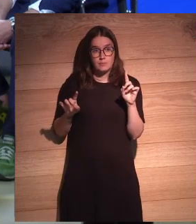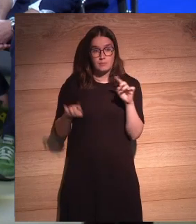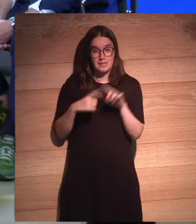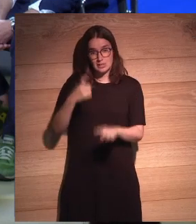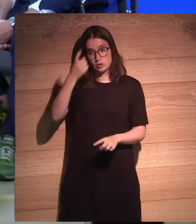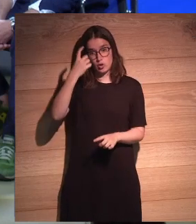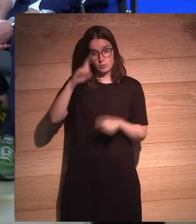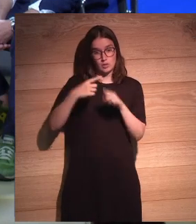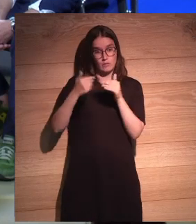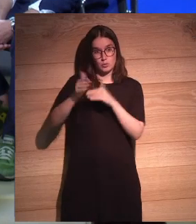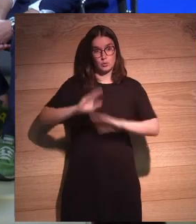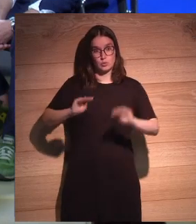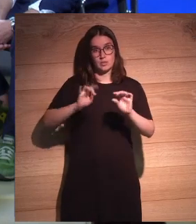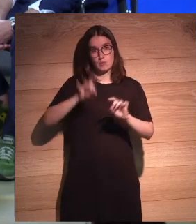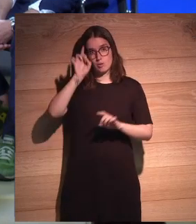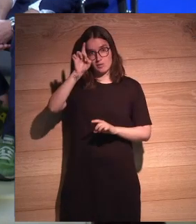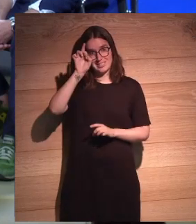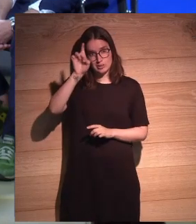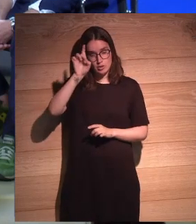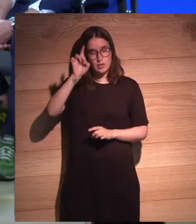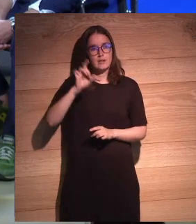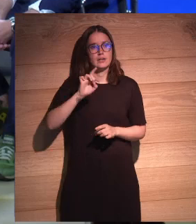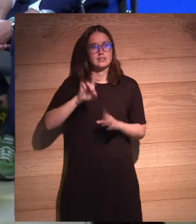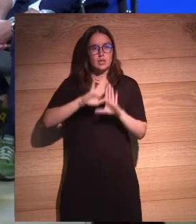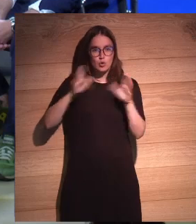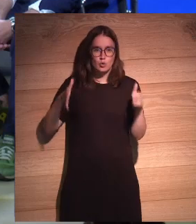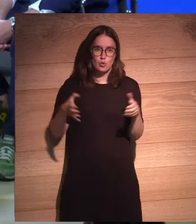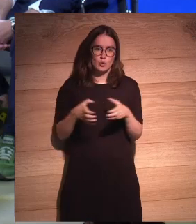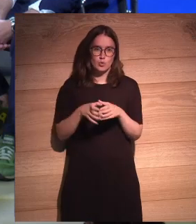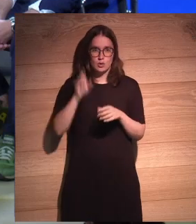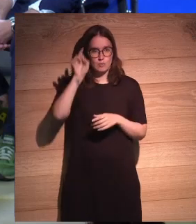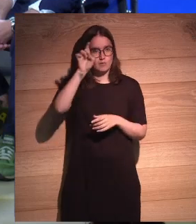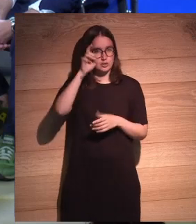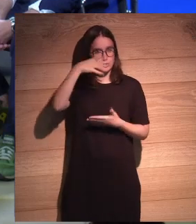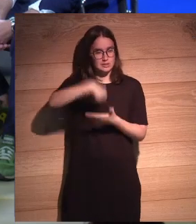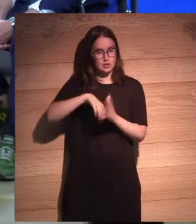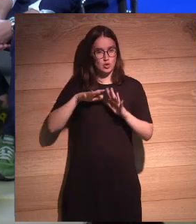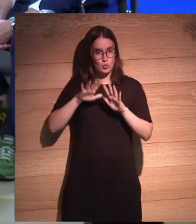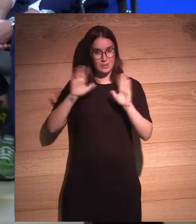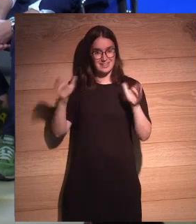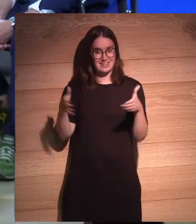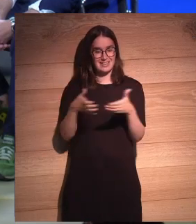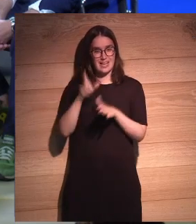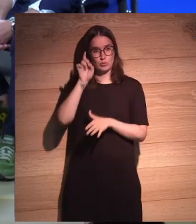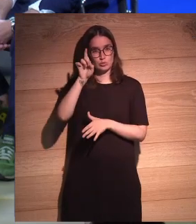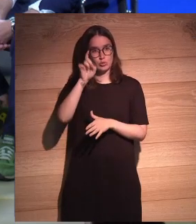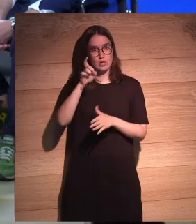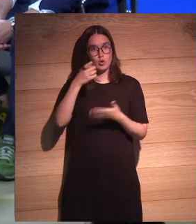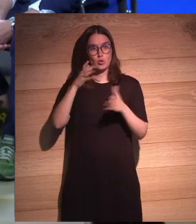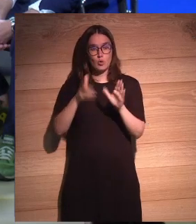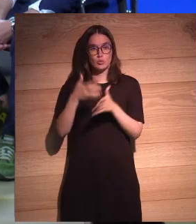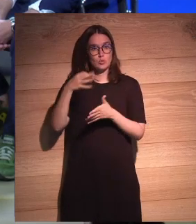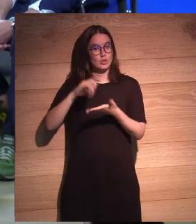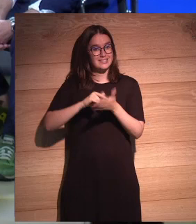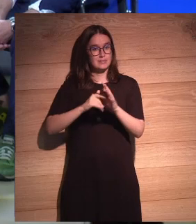los alumnos y su futuro, que son los profesores, que son el conjunto de profesores que constituyen un claustro, que es el conjunto de un ecosistema